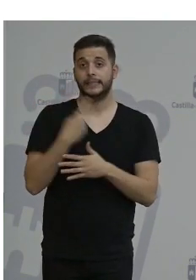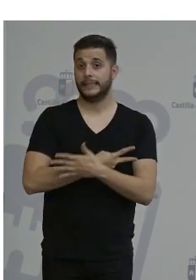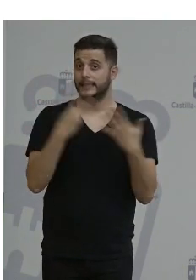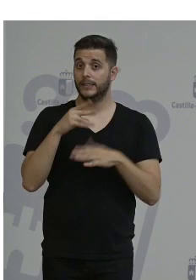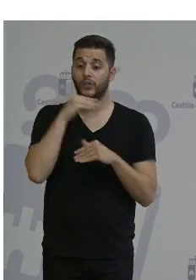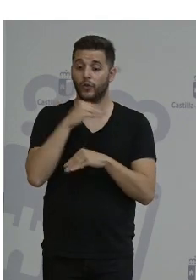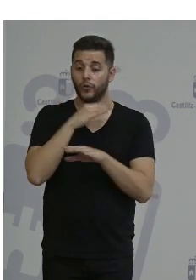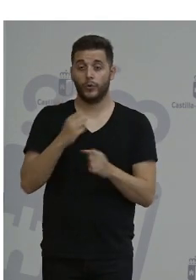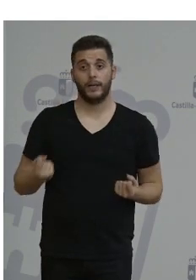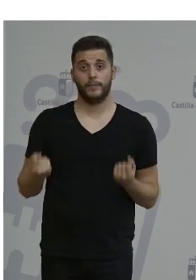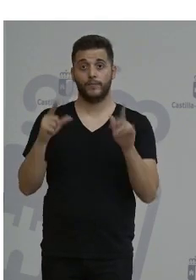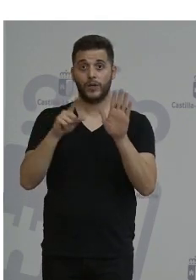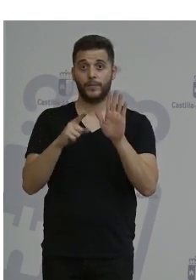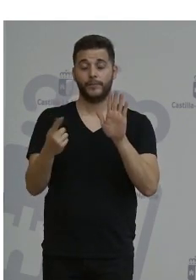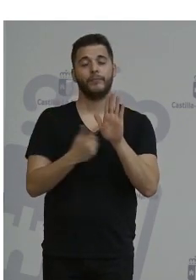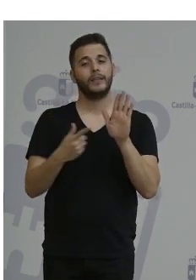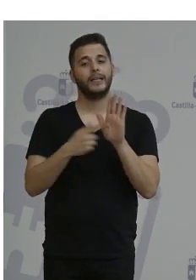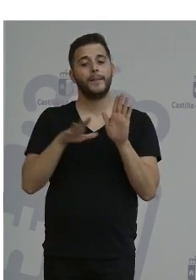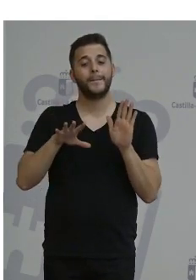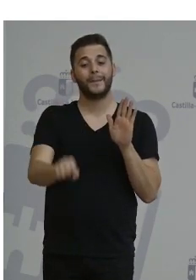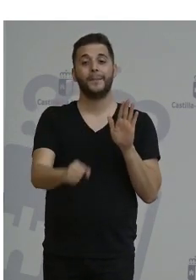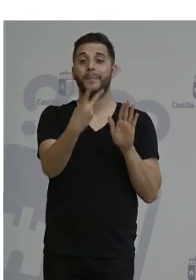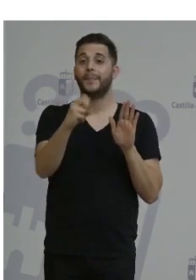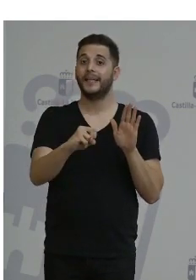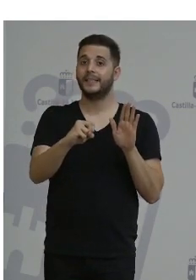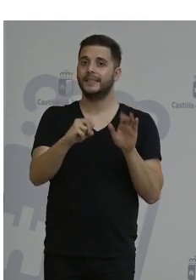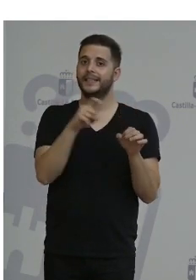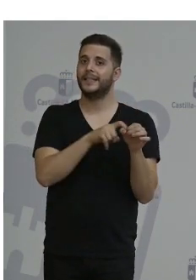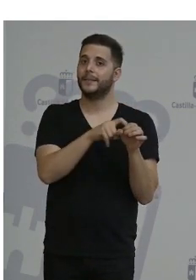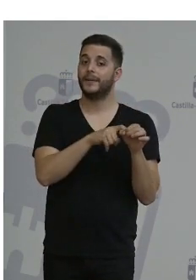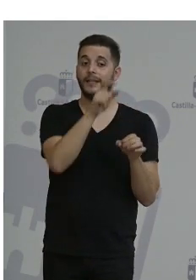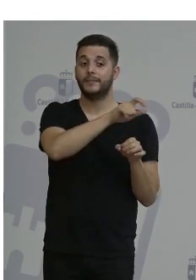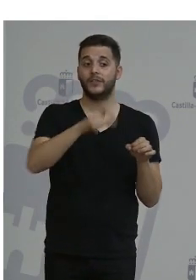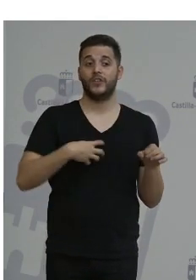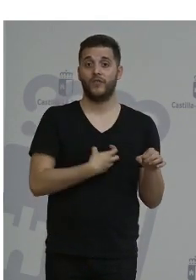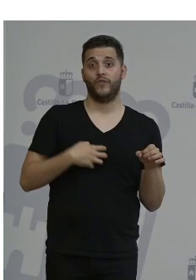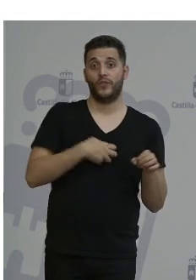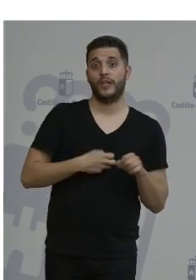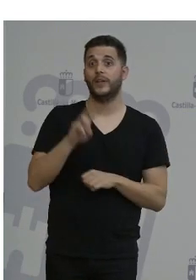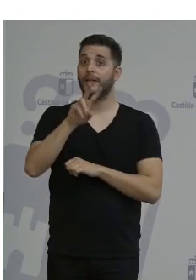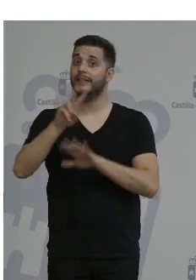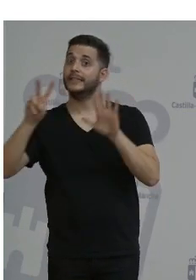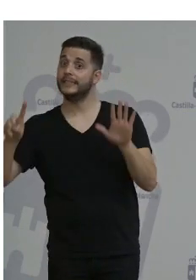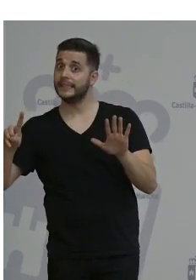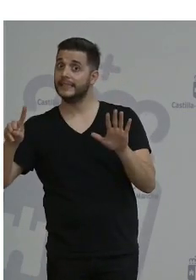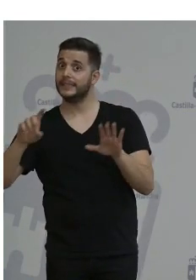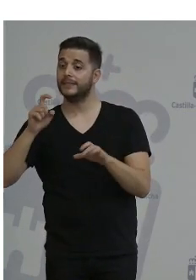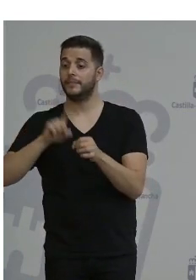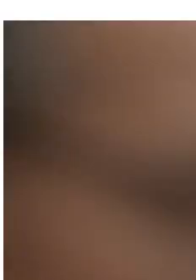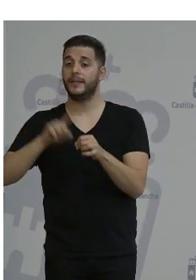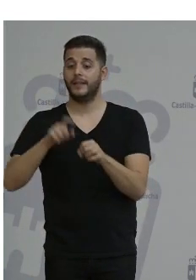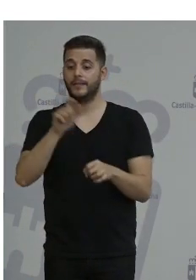se incluyen una reserva de 20 plazas para personal funcionario y 26 plazas de personal laboral